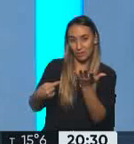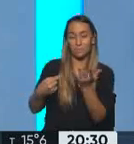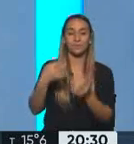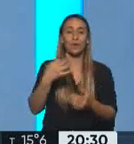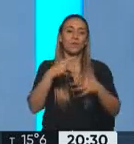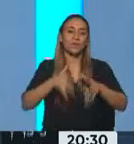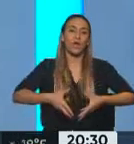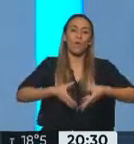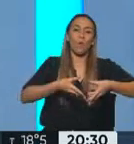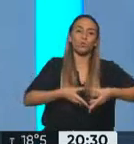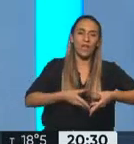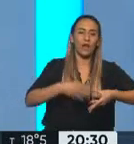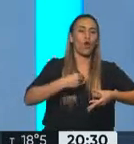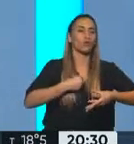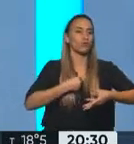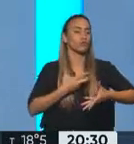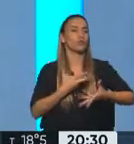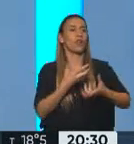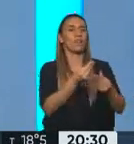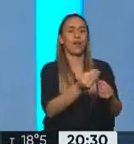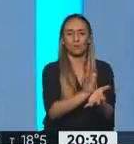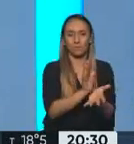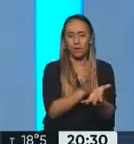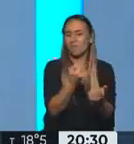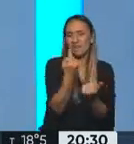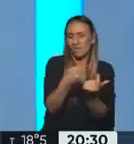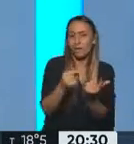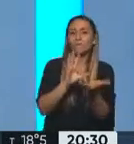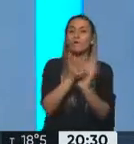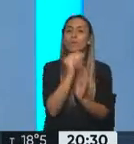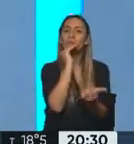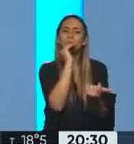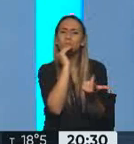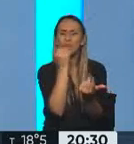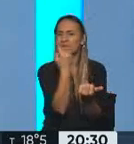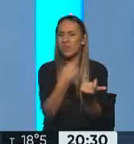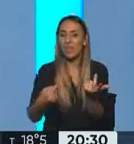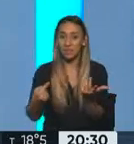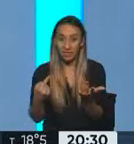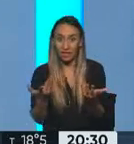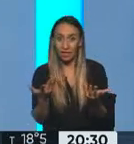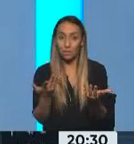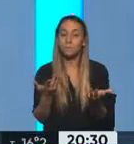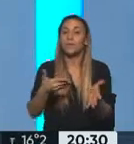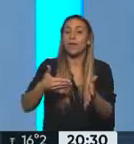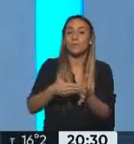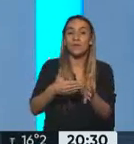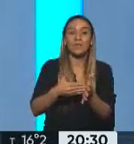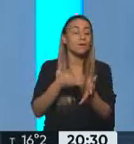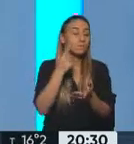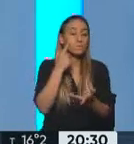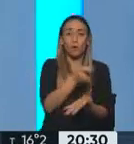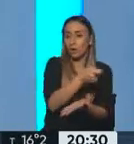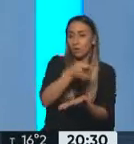útero solidario, hay diferentes denominaciones respecto a si hay un intercambio comercial